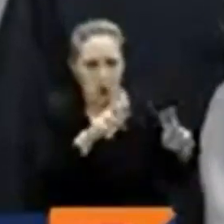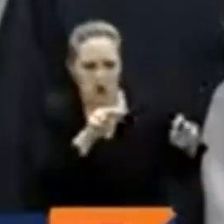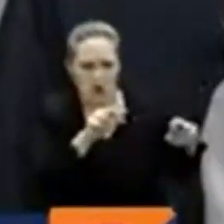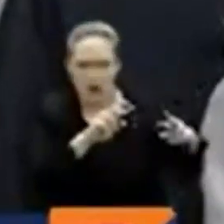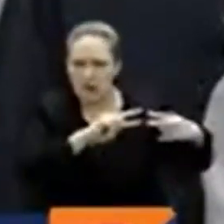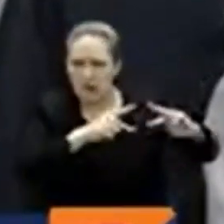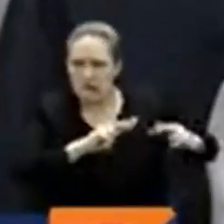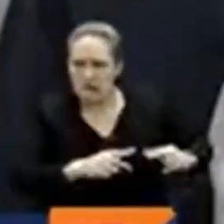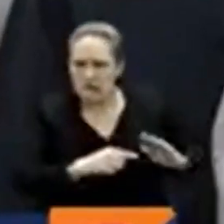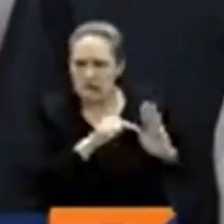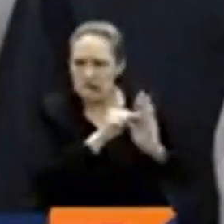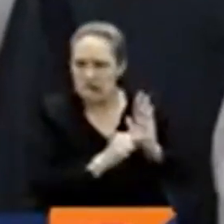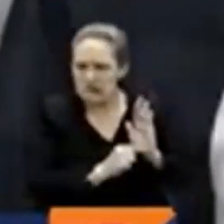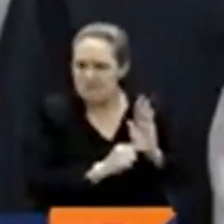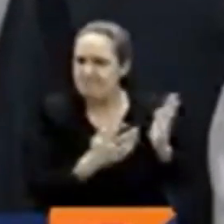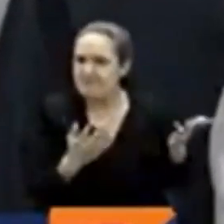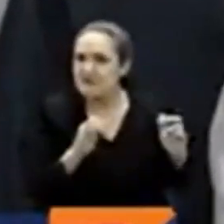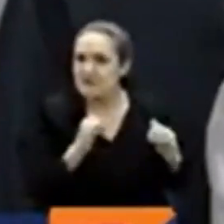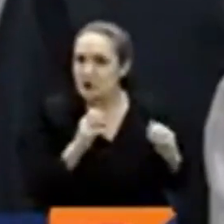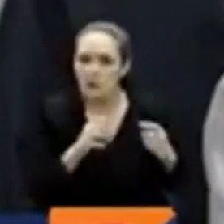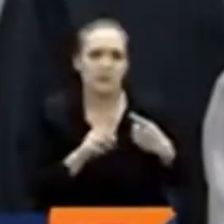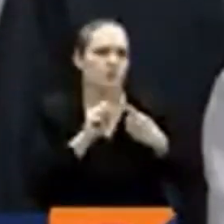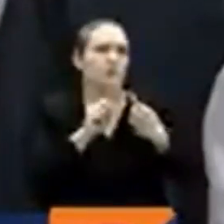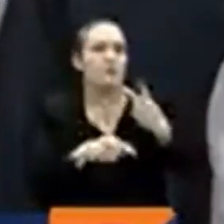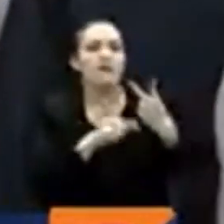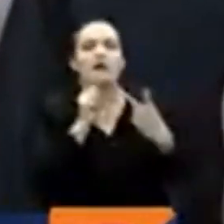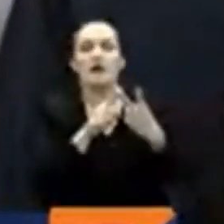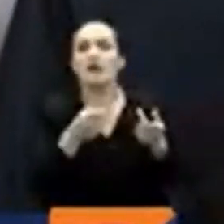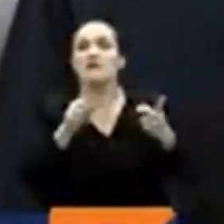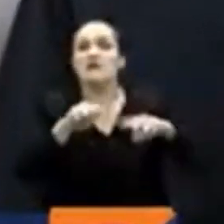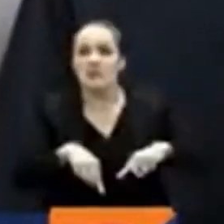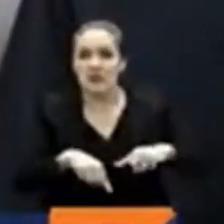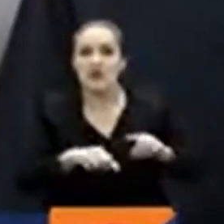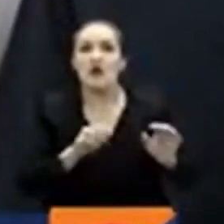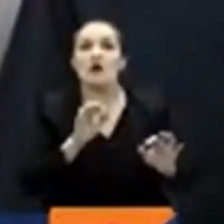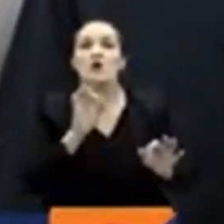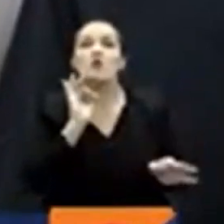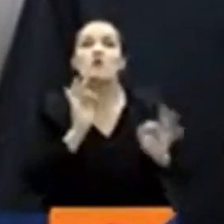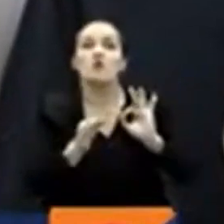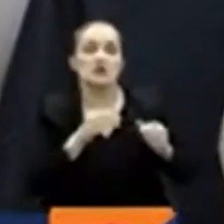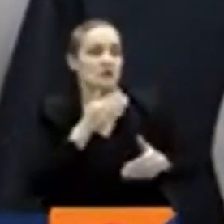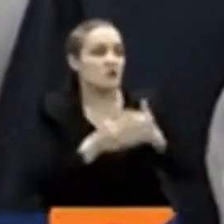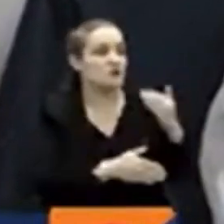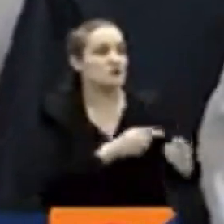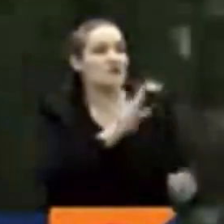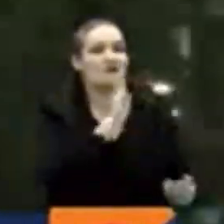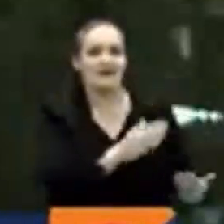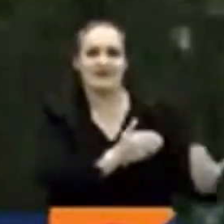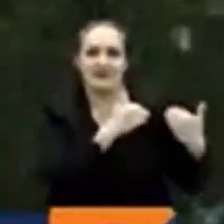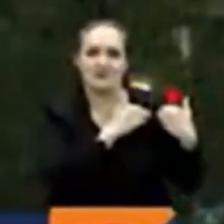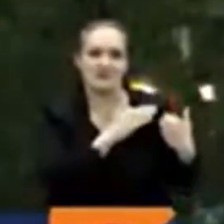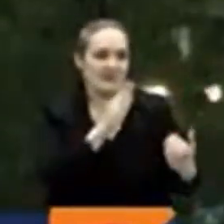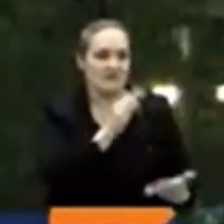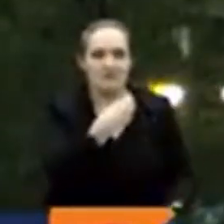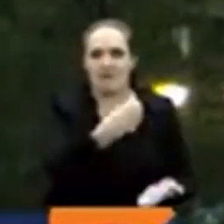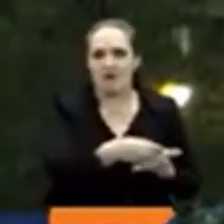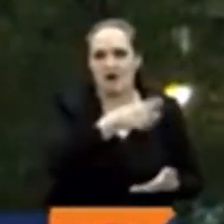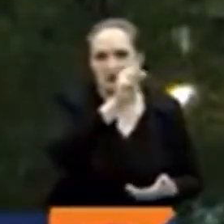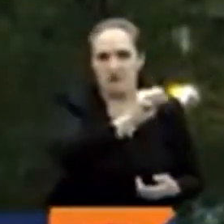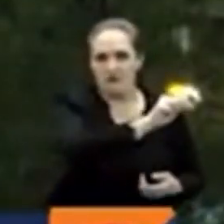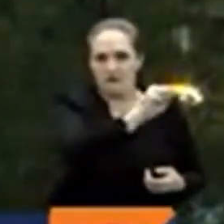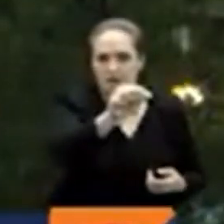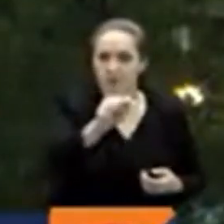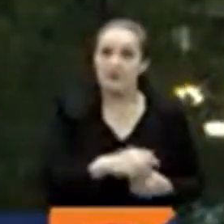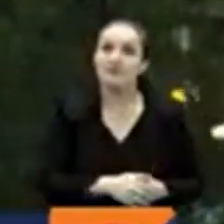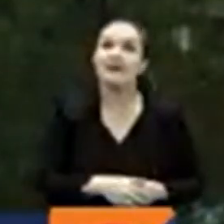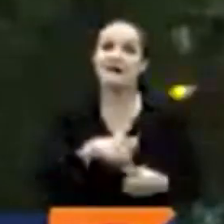a ese tema, y en segundo lugar anunciará los juicios de responsabilidad fiscal en cada caso concreto. Precisamente por